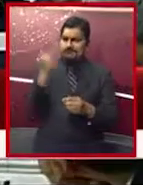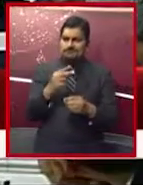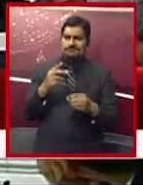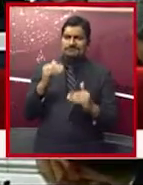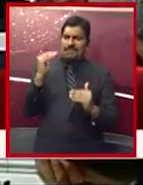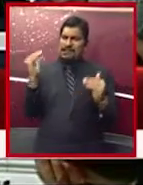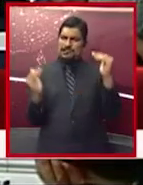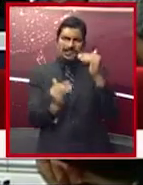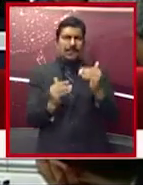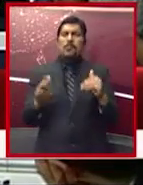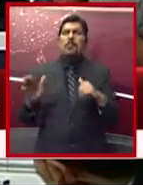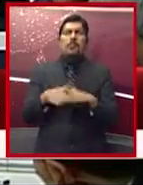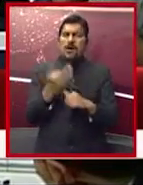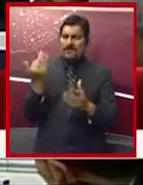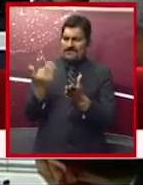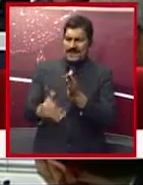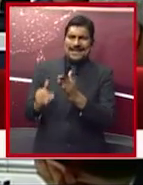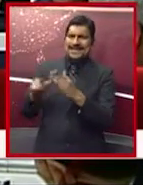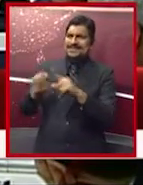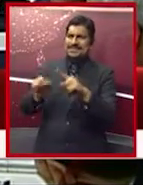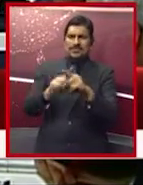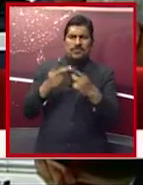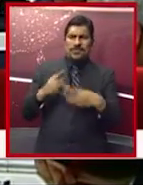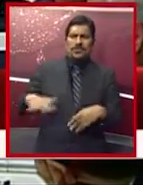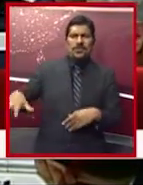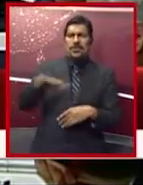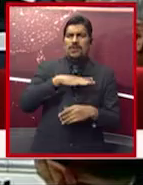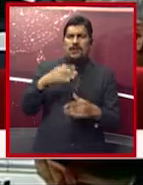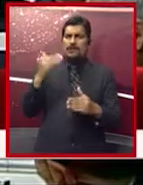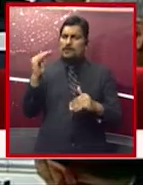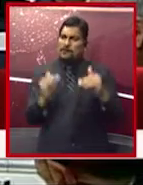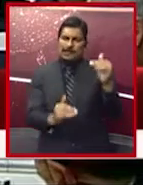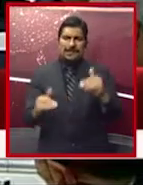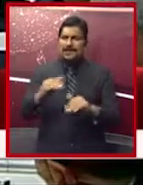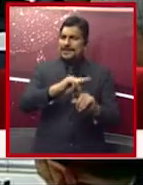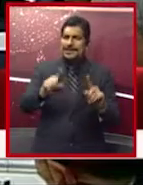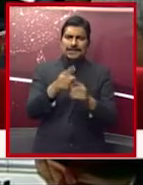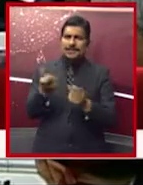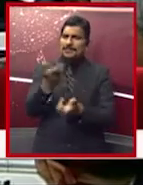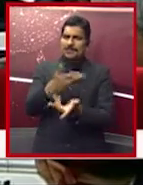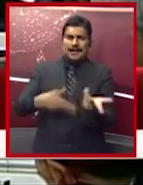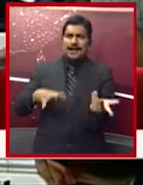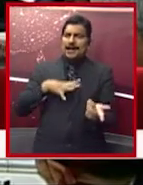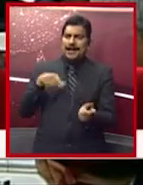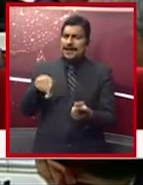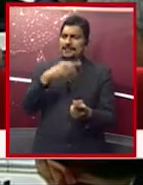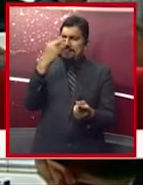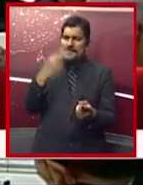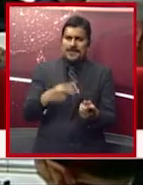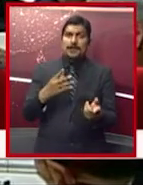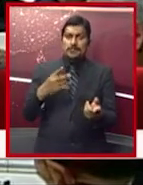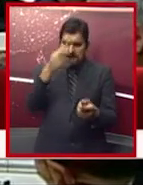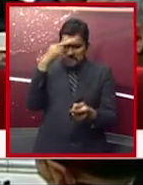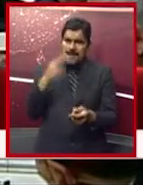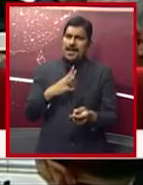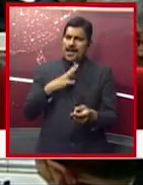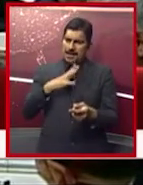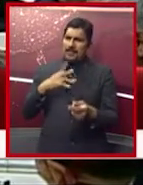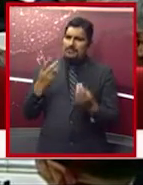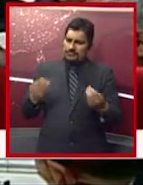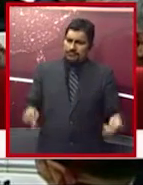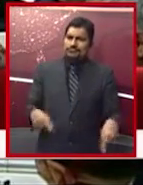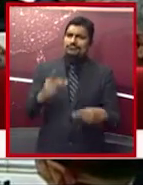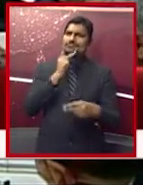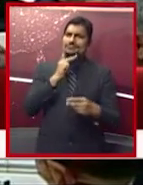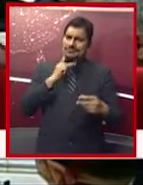desigual debido a las carencias que existen entre la población y los recursos con los que cuenta la nación. Recordó que México es uno de los grandes productores